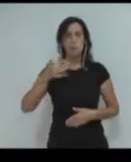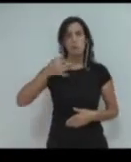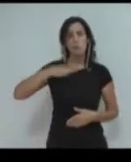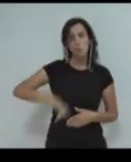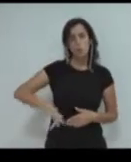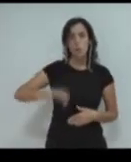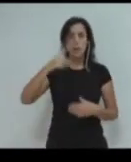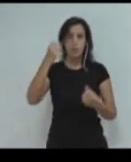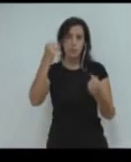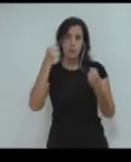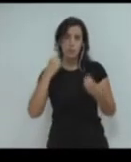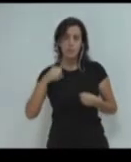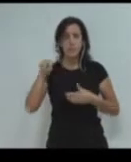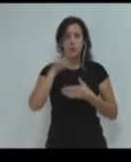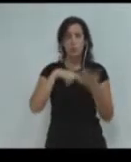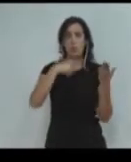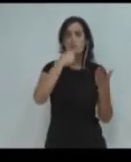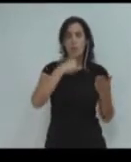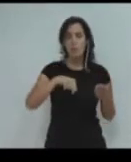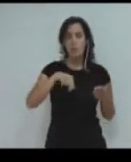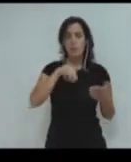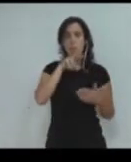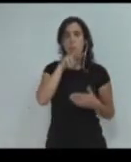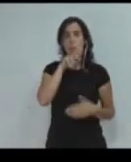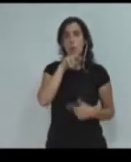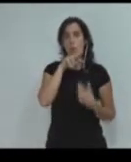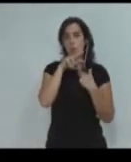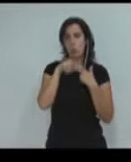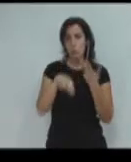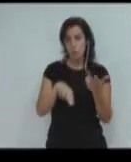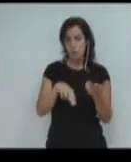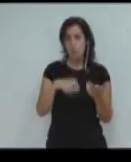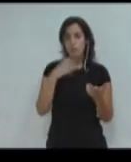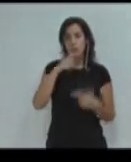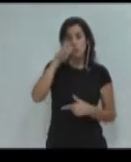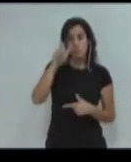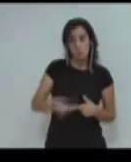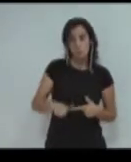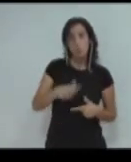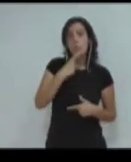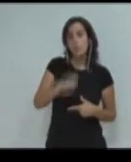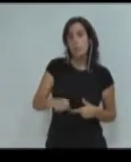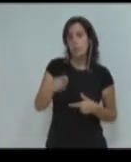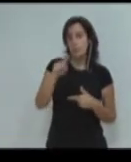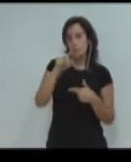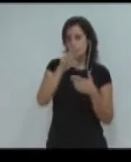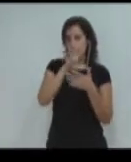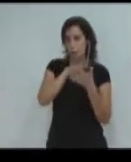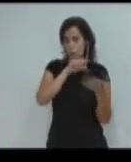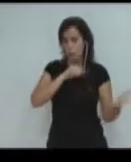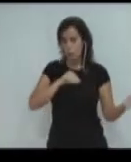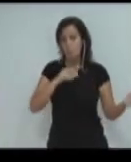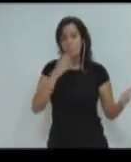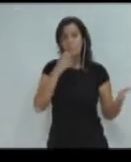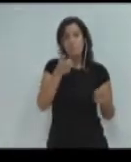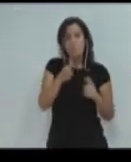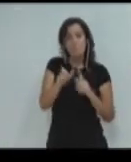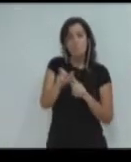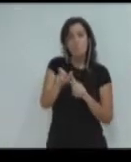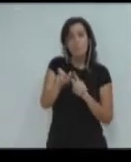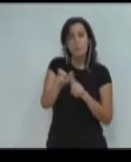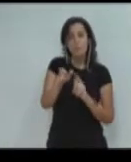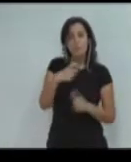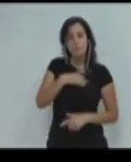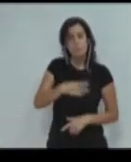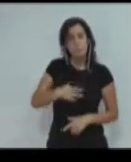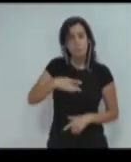en lectura fácil. Si soy una persona con dificultades de comprensión lectora, si yo me encuentro entre medias una palabra que me cuesta